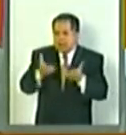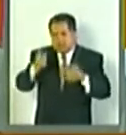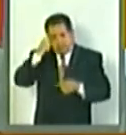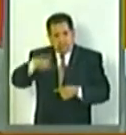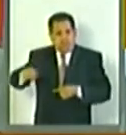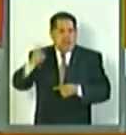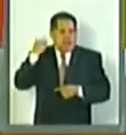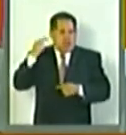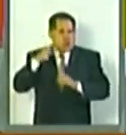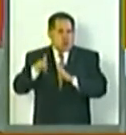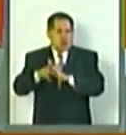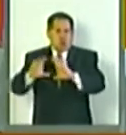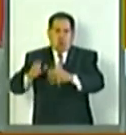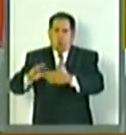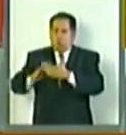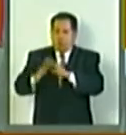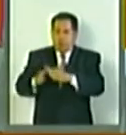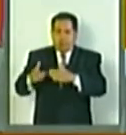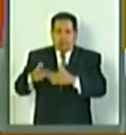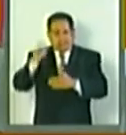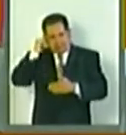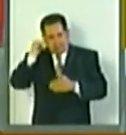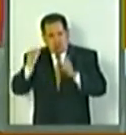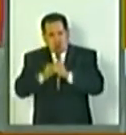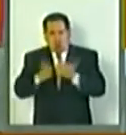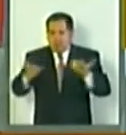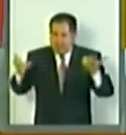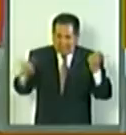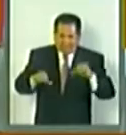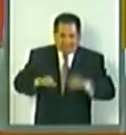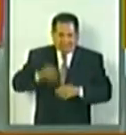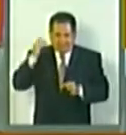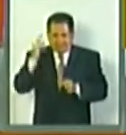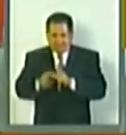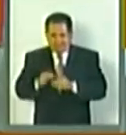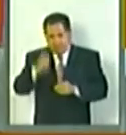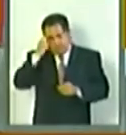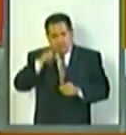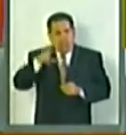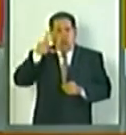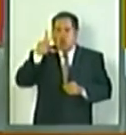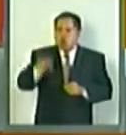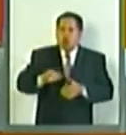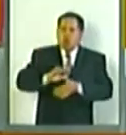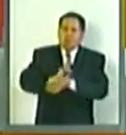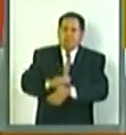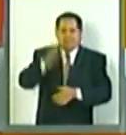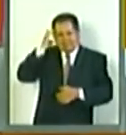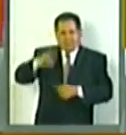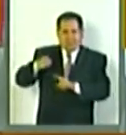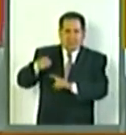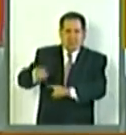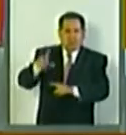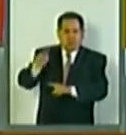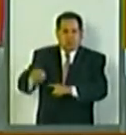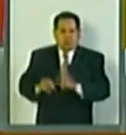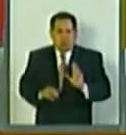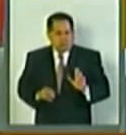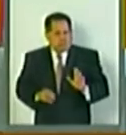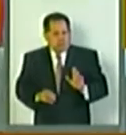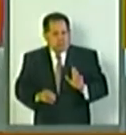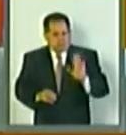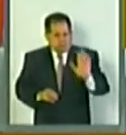e indígenas con acciones afirmativas, evitando su criminalización, y